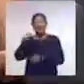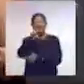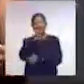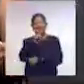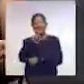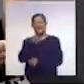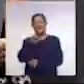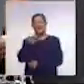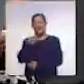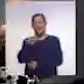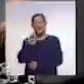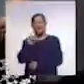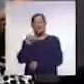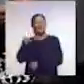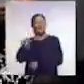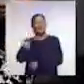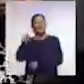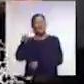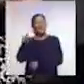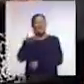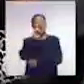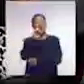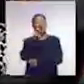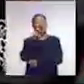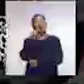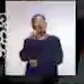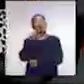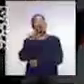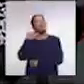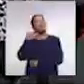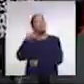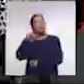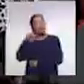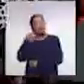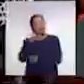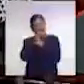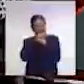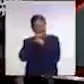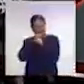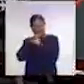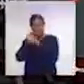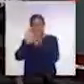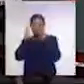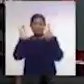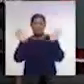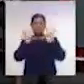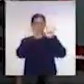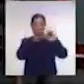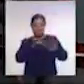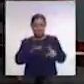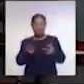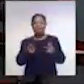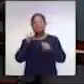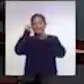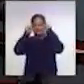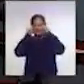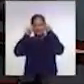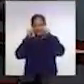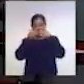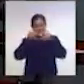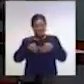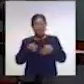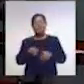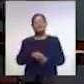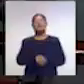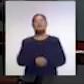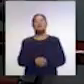Elorza. Él es profesor investigador del COLTLAX y quiere hacer una invitación porque ya está abierta la convocatoria para la maestría en gestión de turismo regional sustentable.